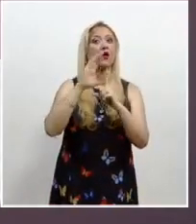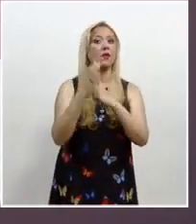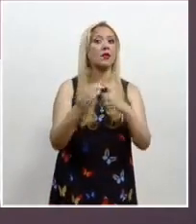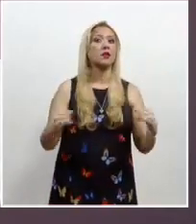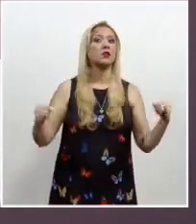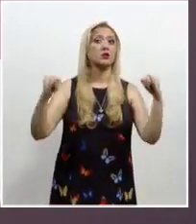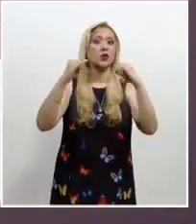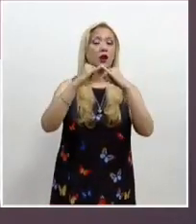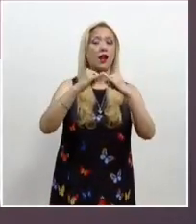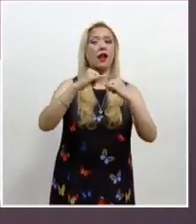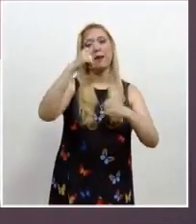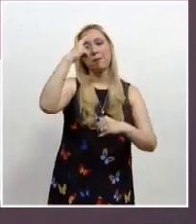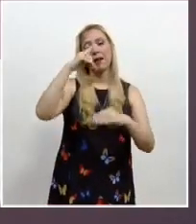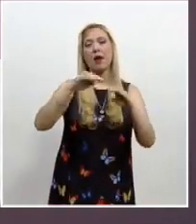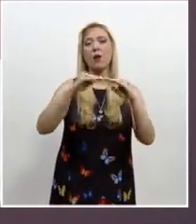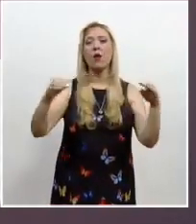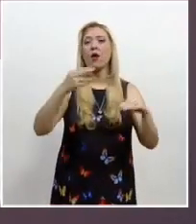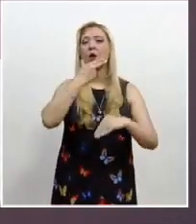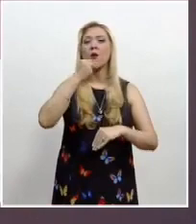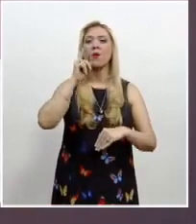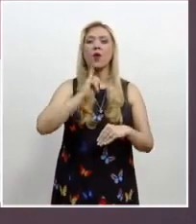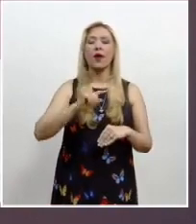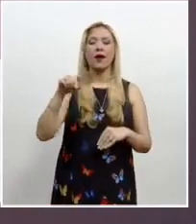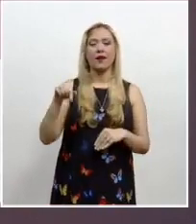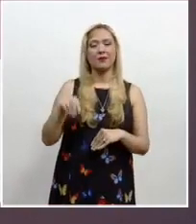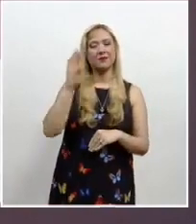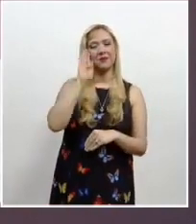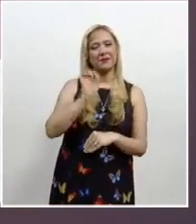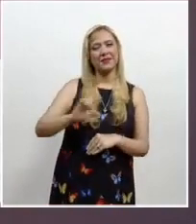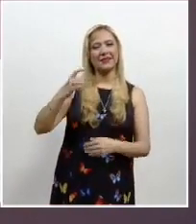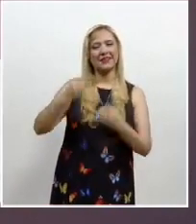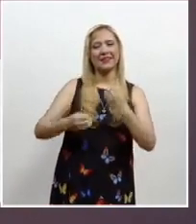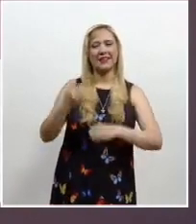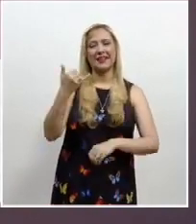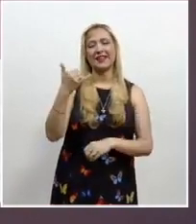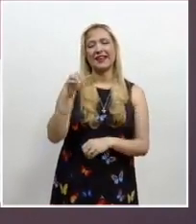Comité Interinstitucional de Igualdad de Género que preside la ministra